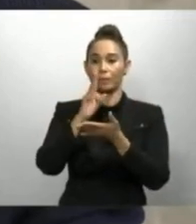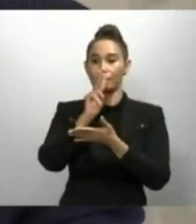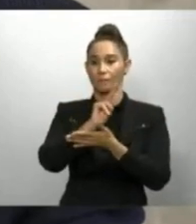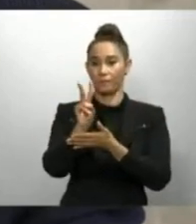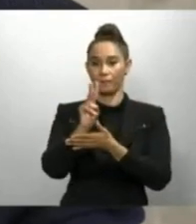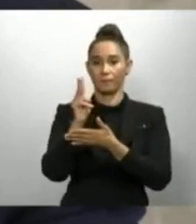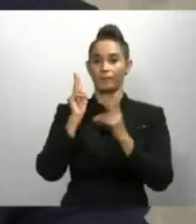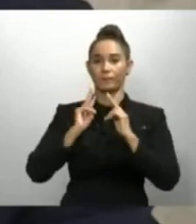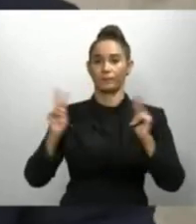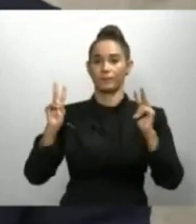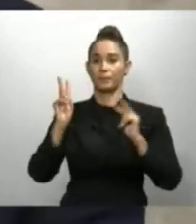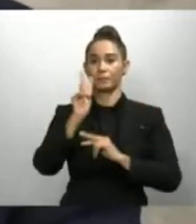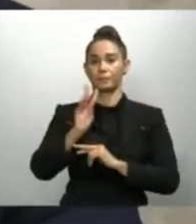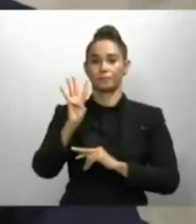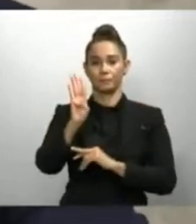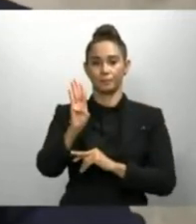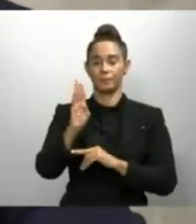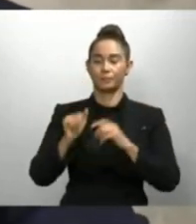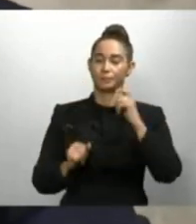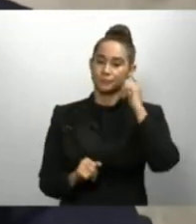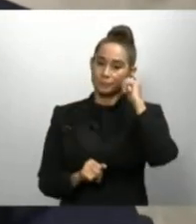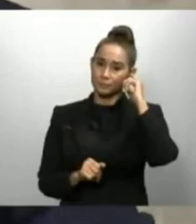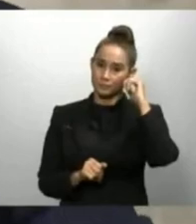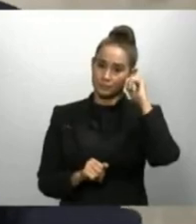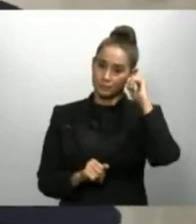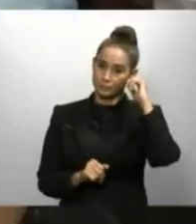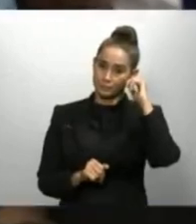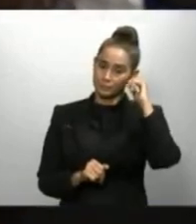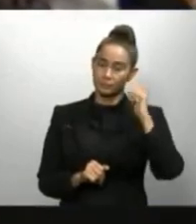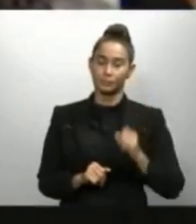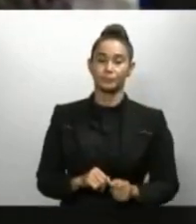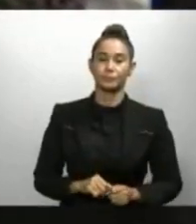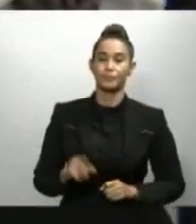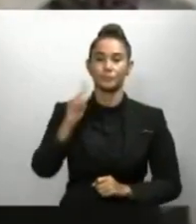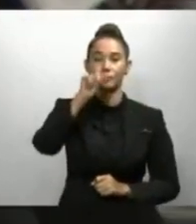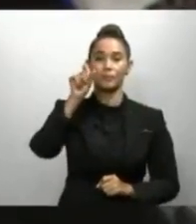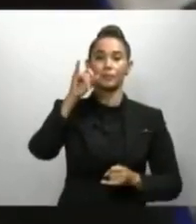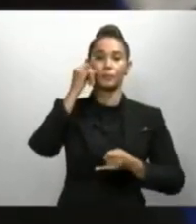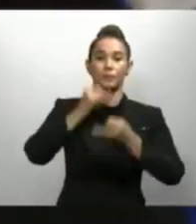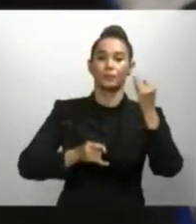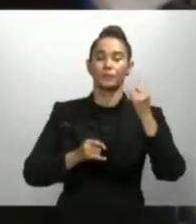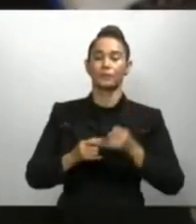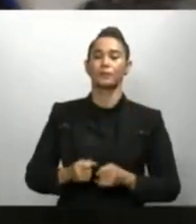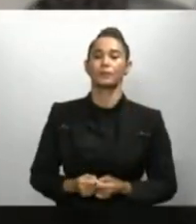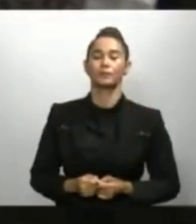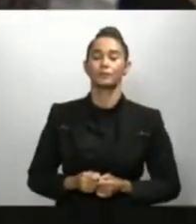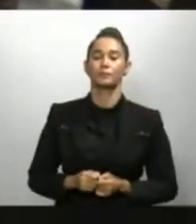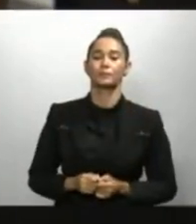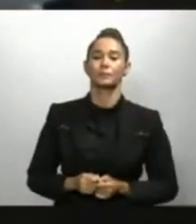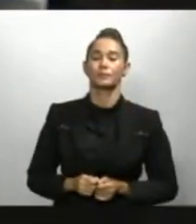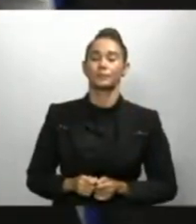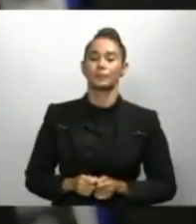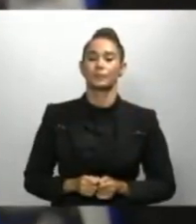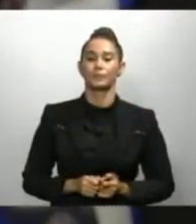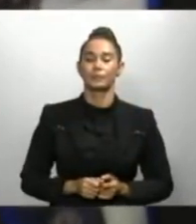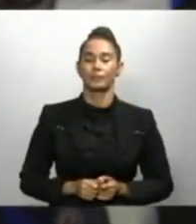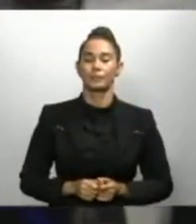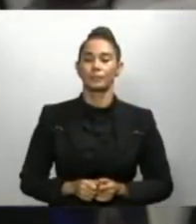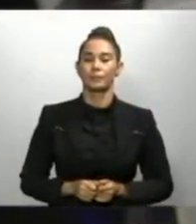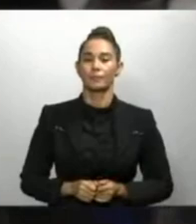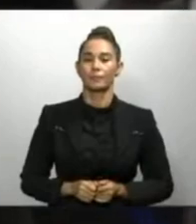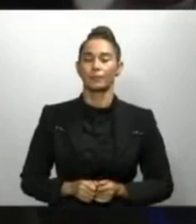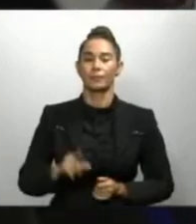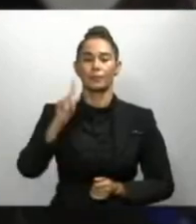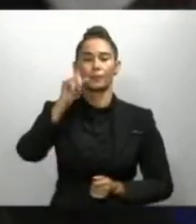B. Una última pregunta, aquí atrás. Buenos días. Xiomara Brito, de Medios Telemicro.